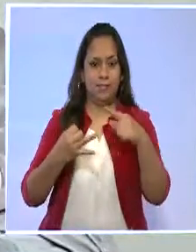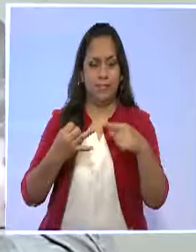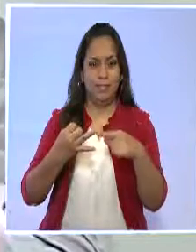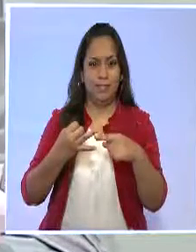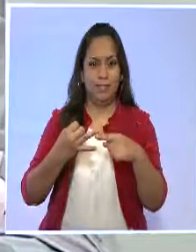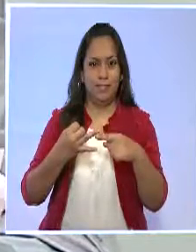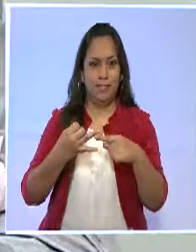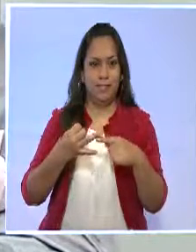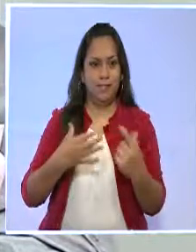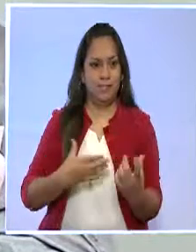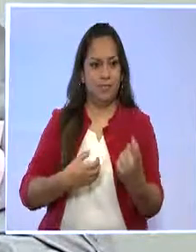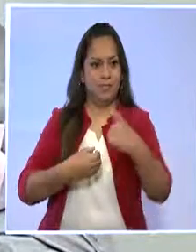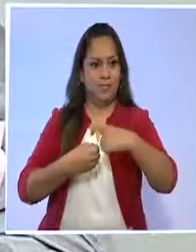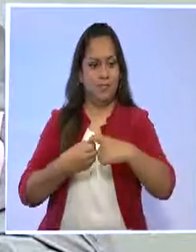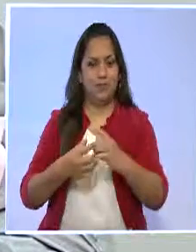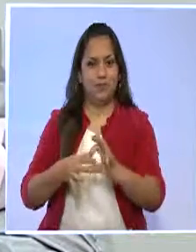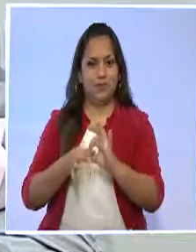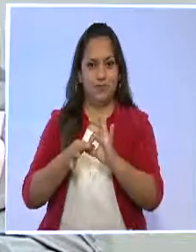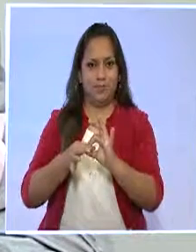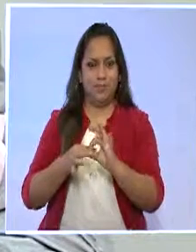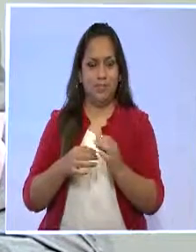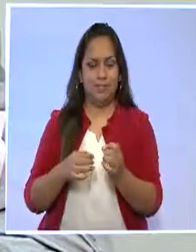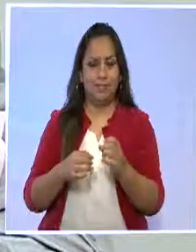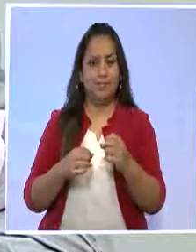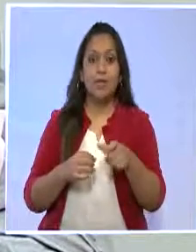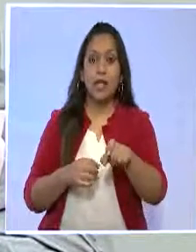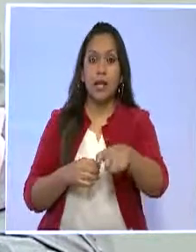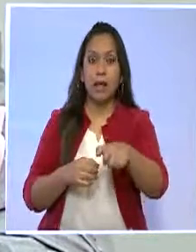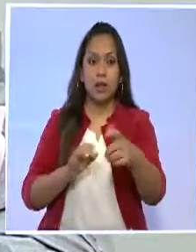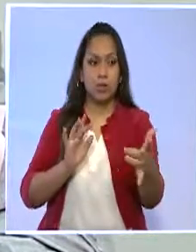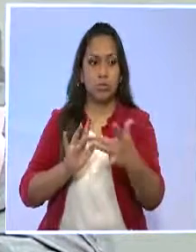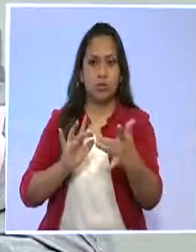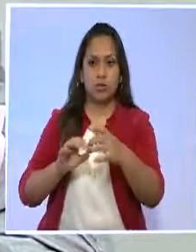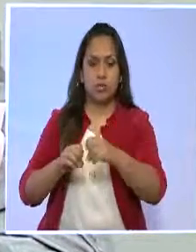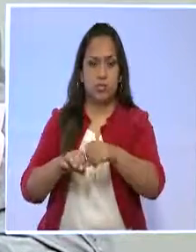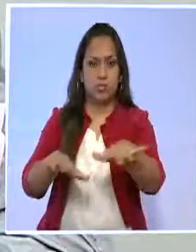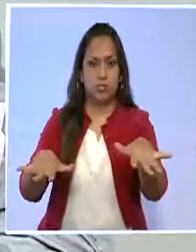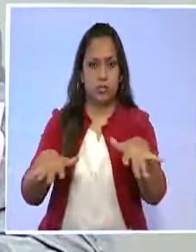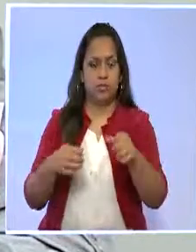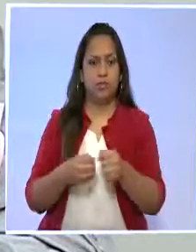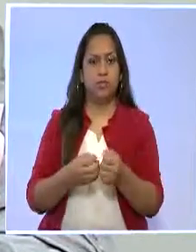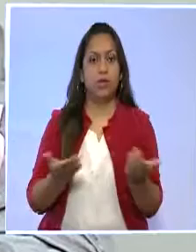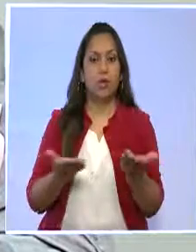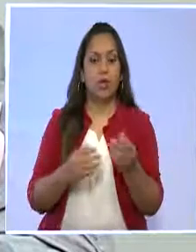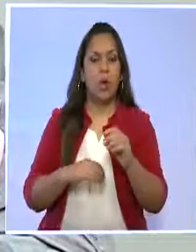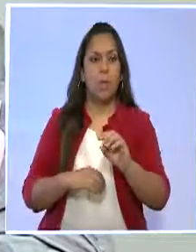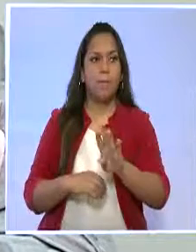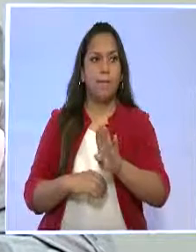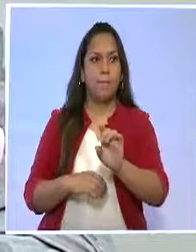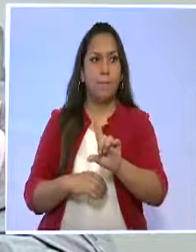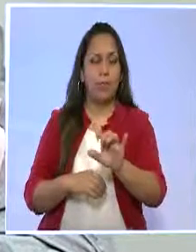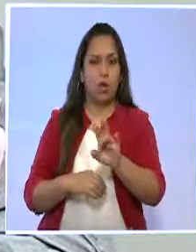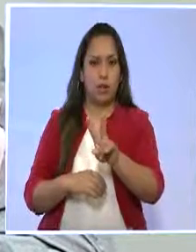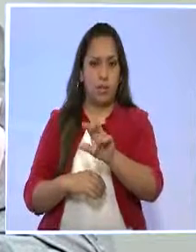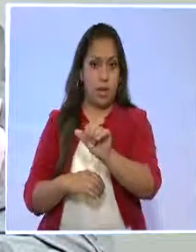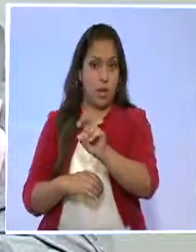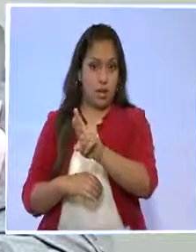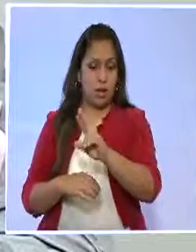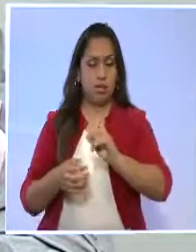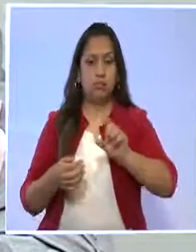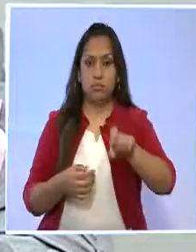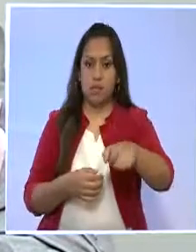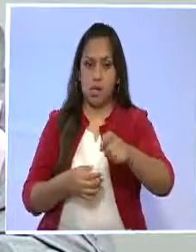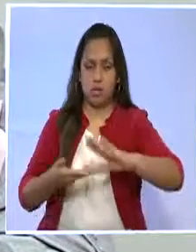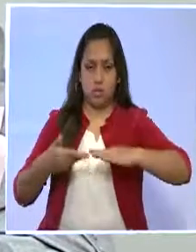integra este servicio de información radios runa con la provincia de bolívar comunitaria es una radio comunitaria